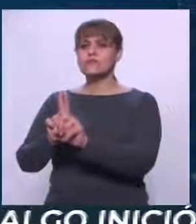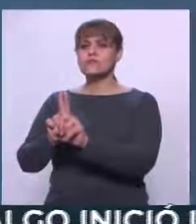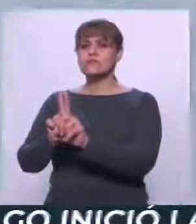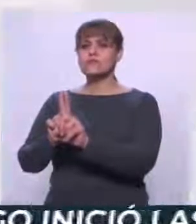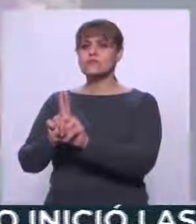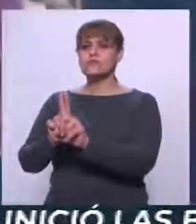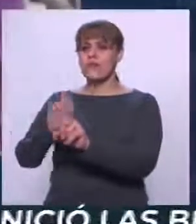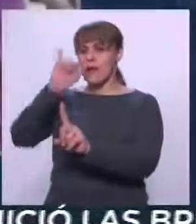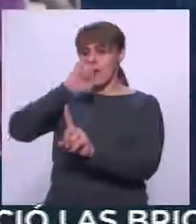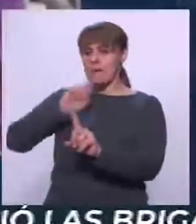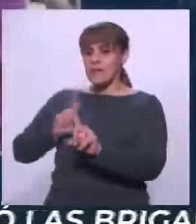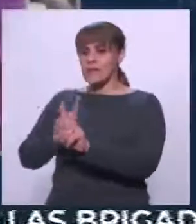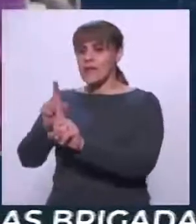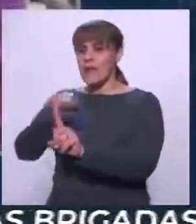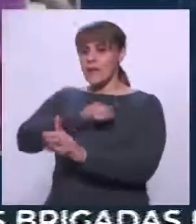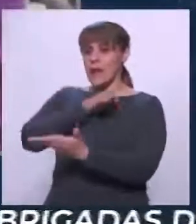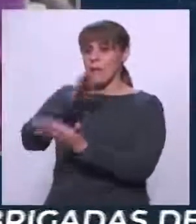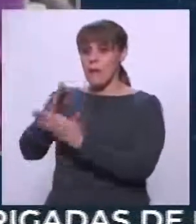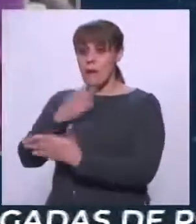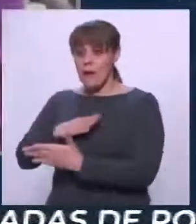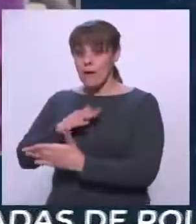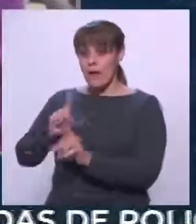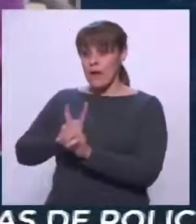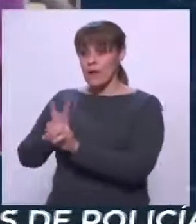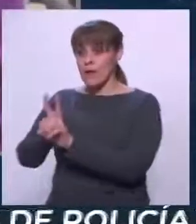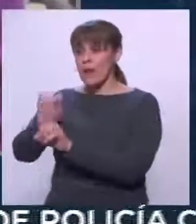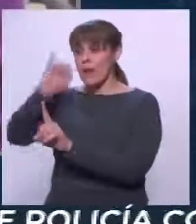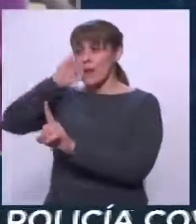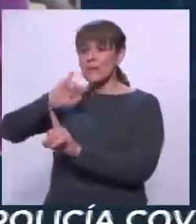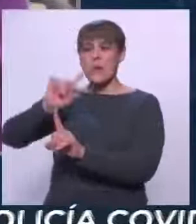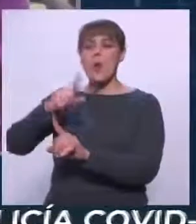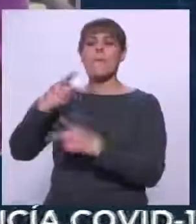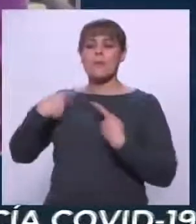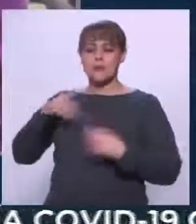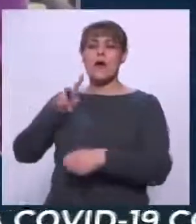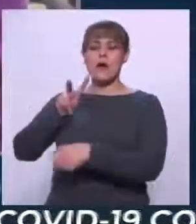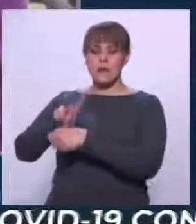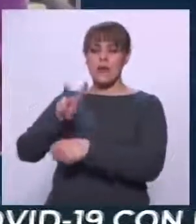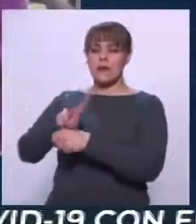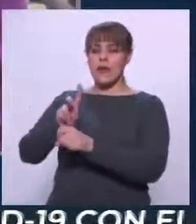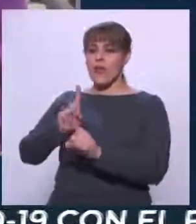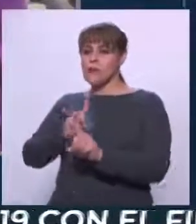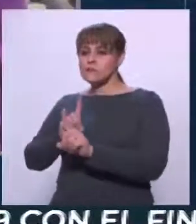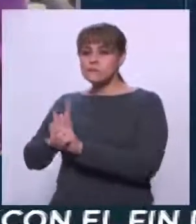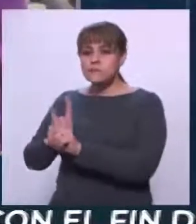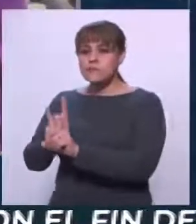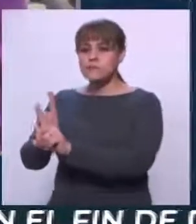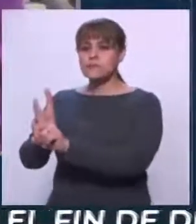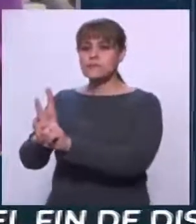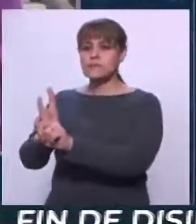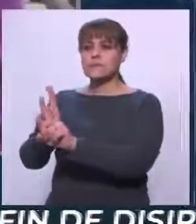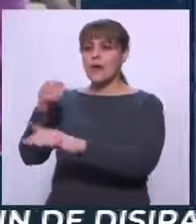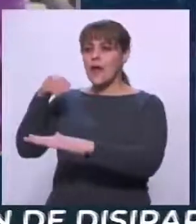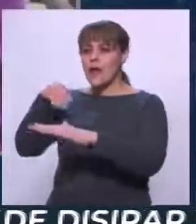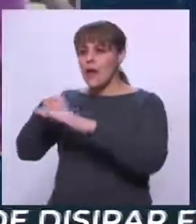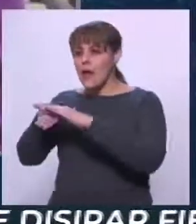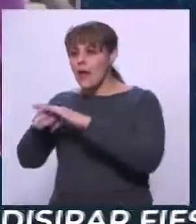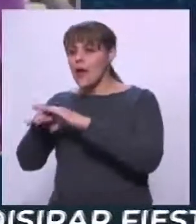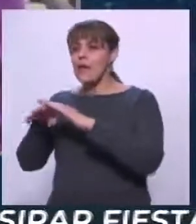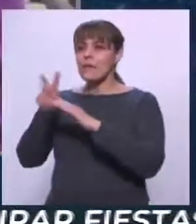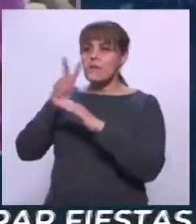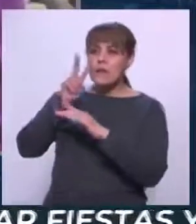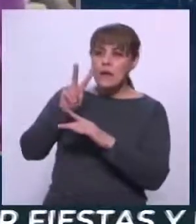exactamente los patrones, pero bueno, los que allí estaban, los vigilantes, o los que veían que el trabajo se hiciera